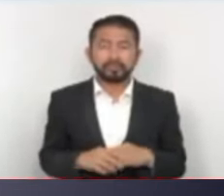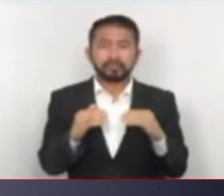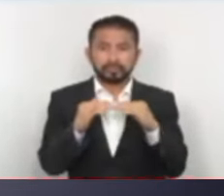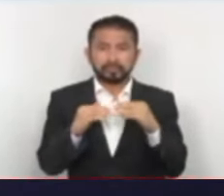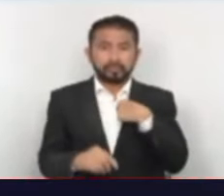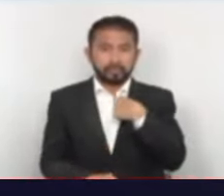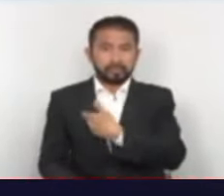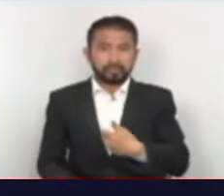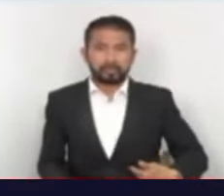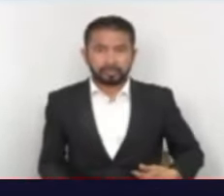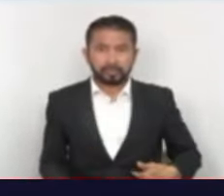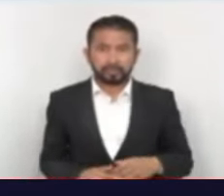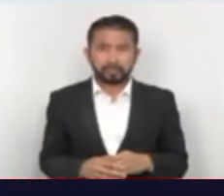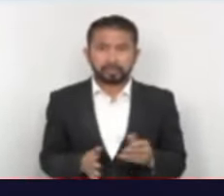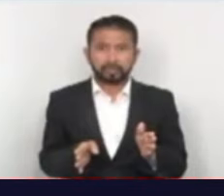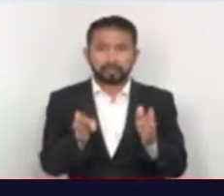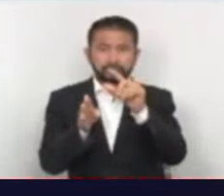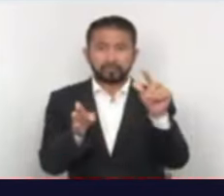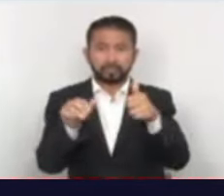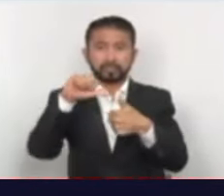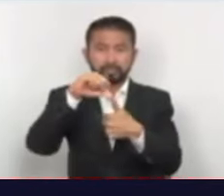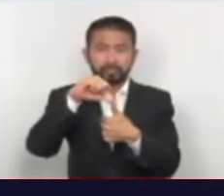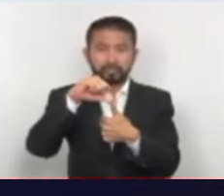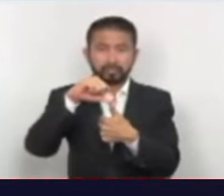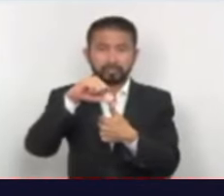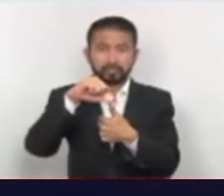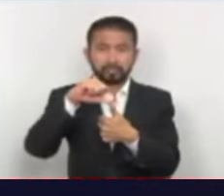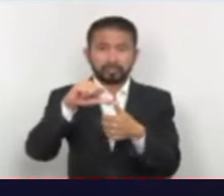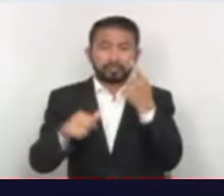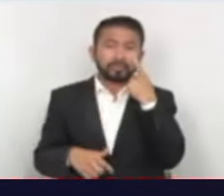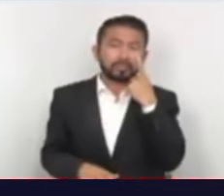También soy presidenta del organismo centroamericano de